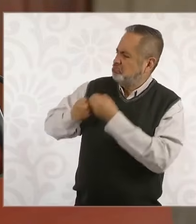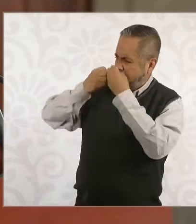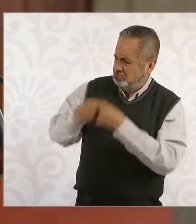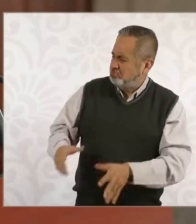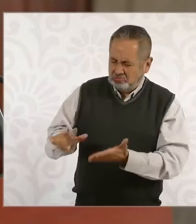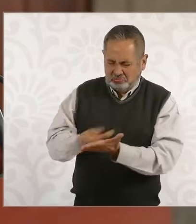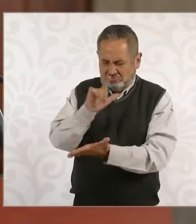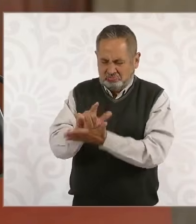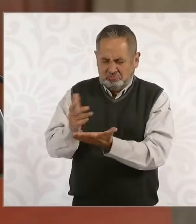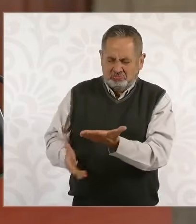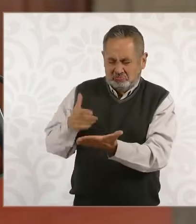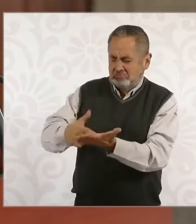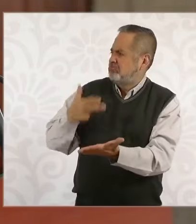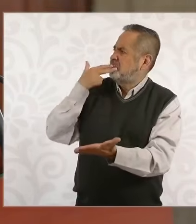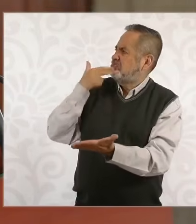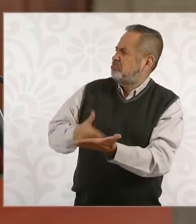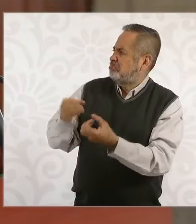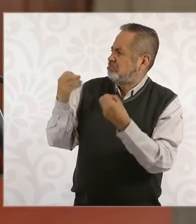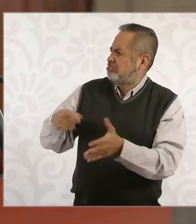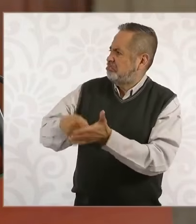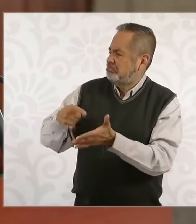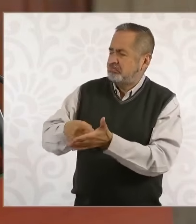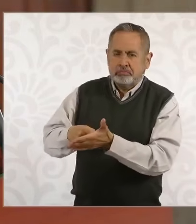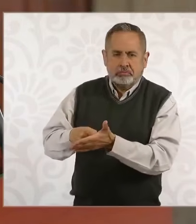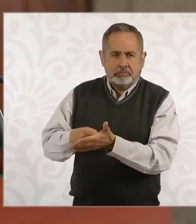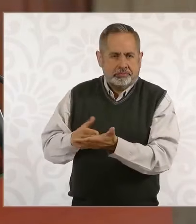reforma en materia electoral.